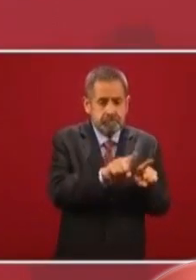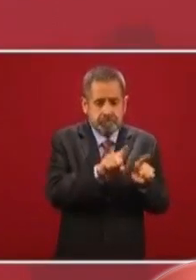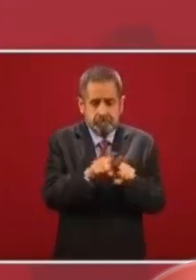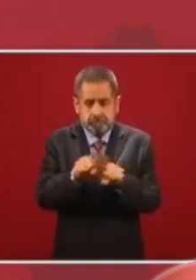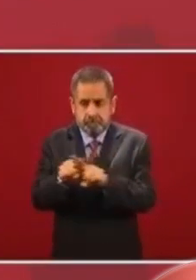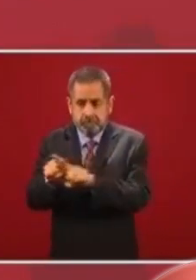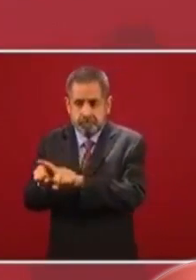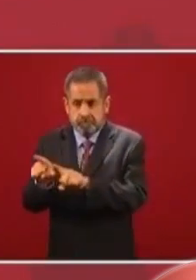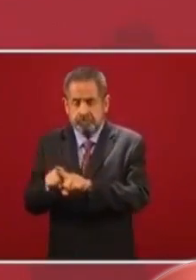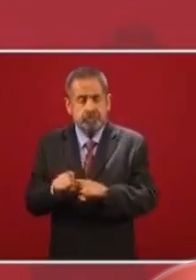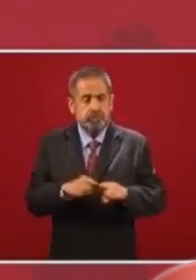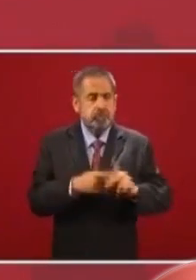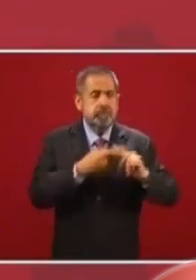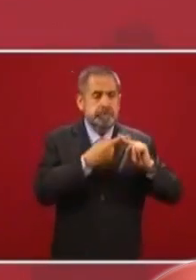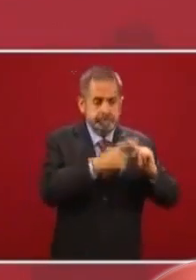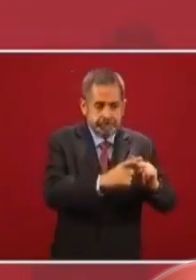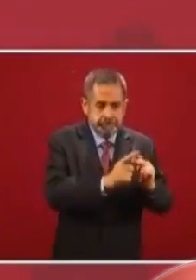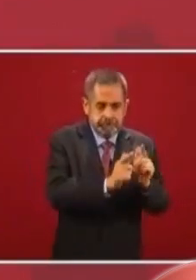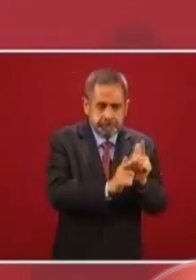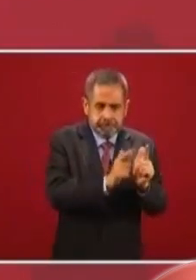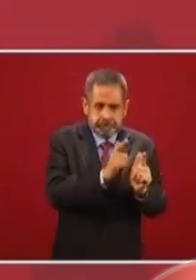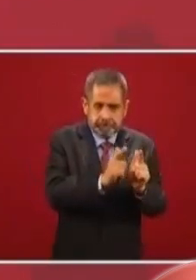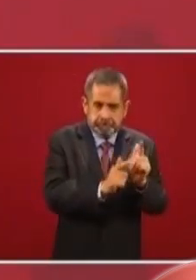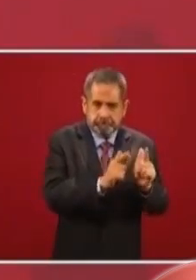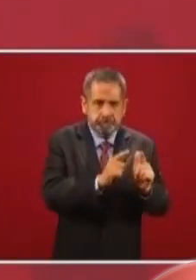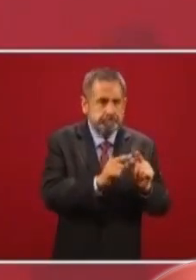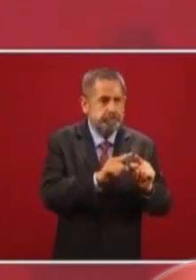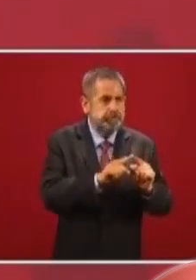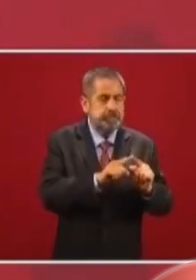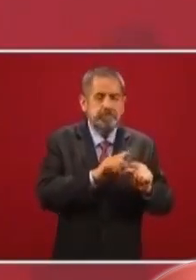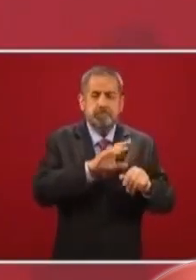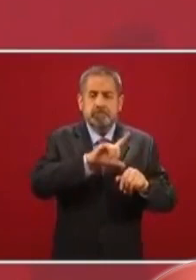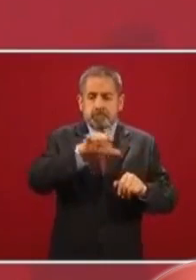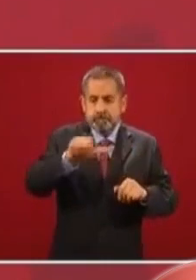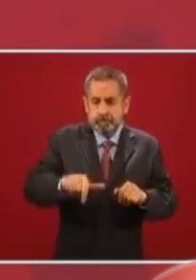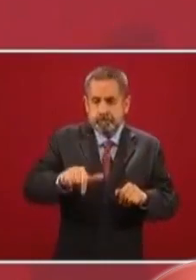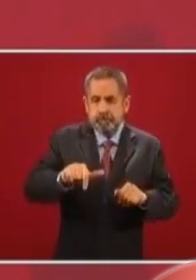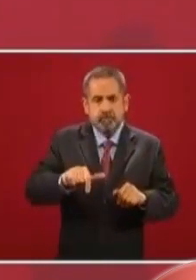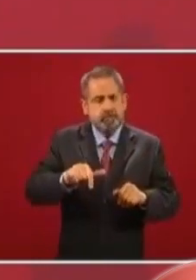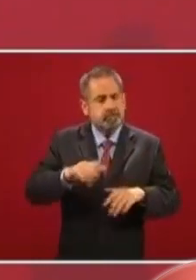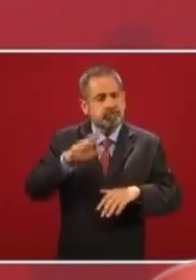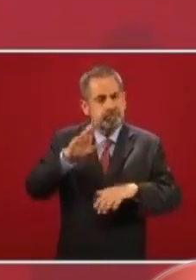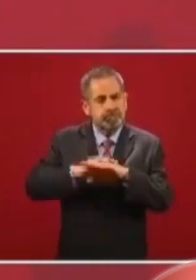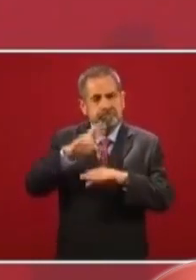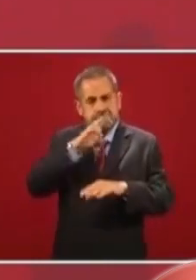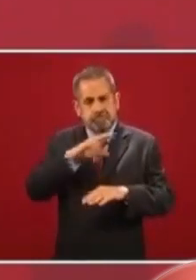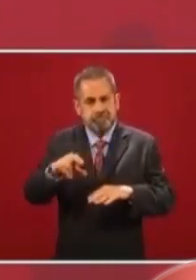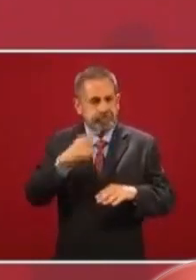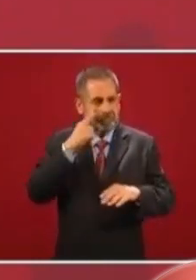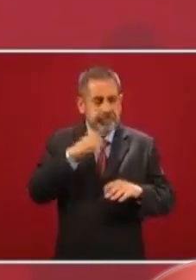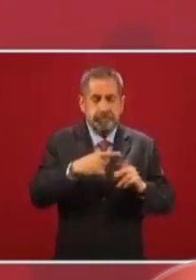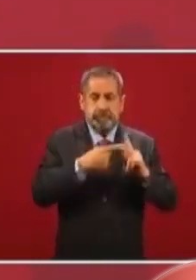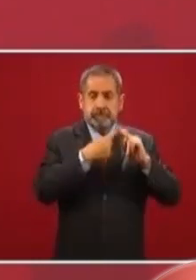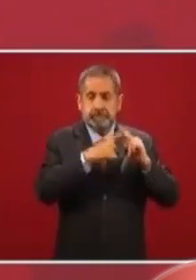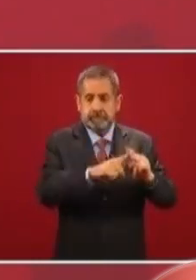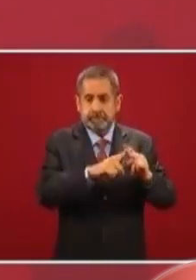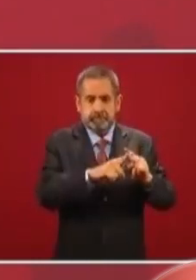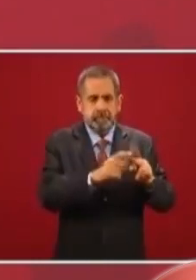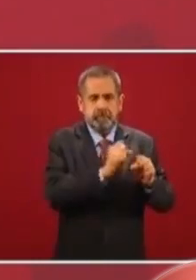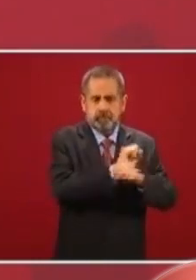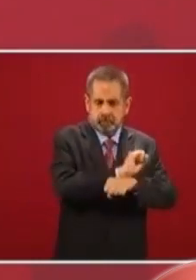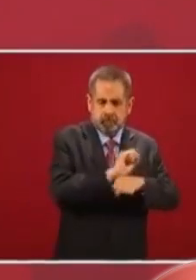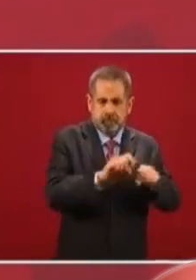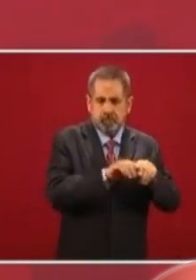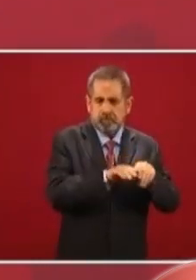sino es una progresión geométrica, es una curva geométrica, es una media campana de Gauss, donde efectivamente se empieza con pendientes suaves de